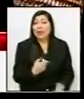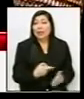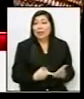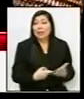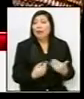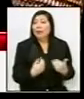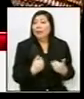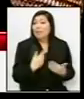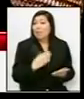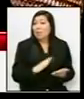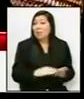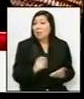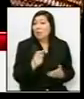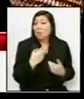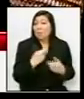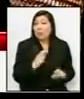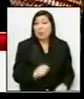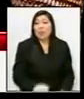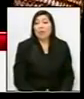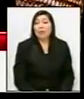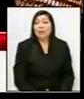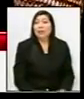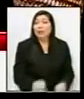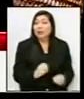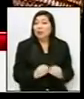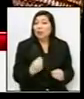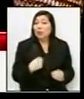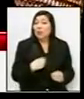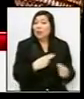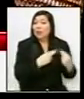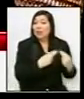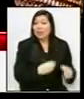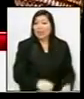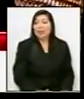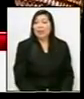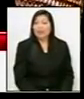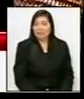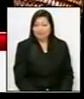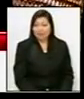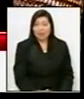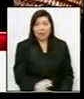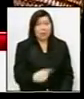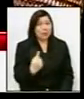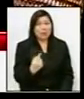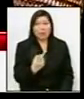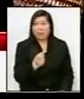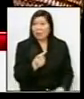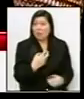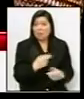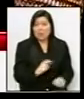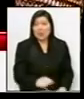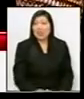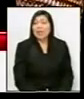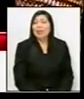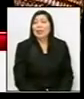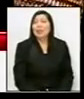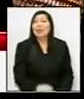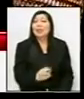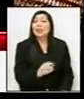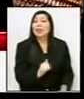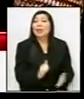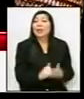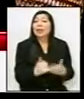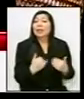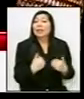los delitos que cometemos los funcionarios públicos es de infracción a nuestros deberes. No solamente ser funcionario público, sino que se